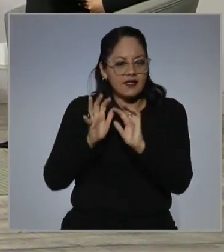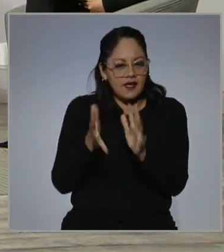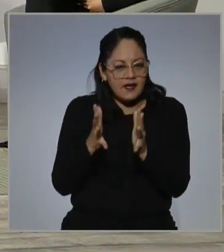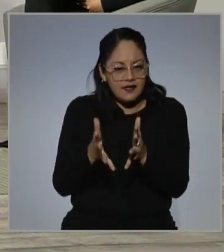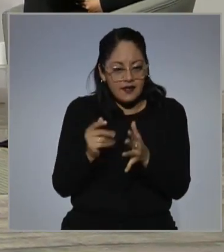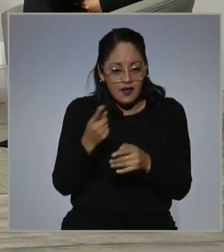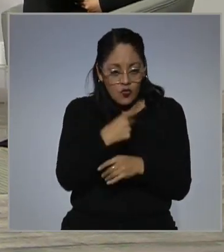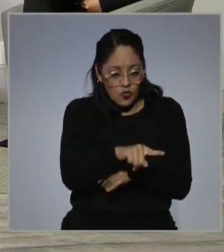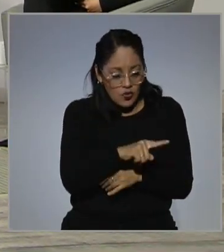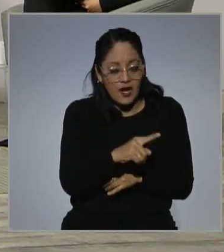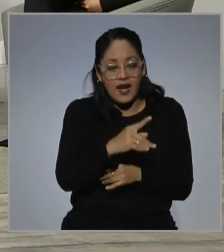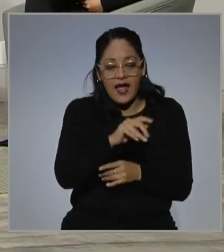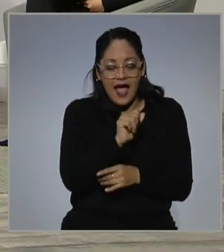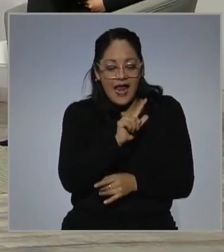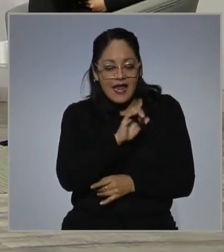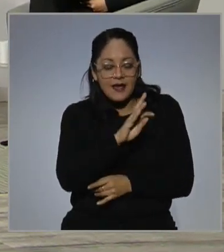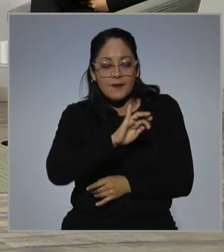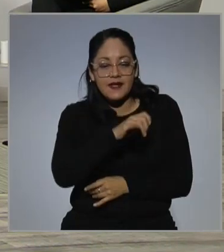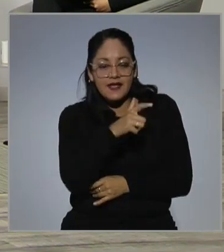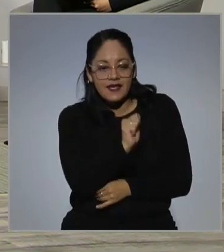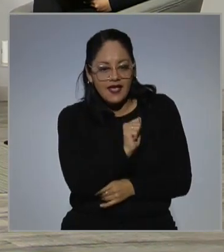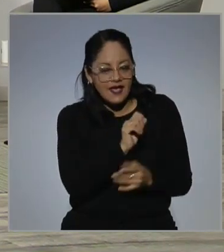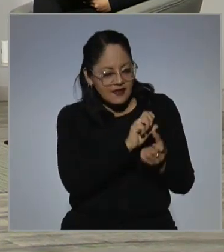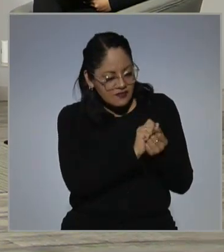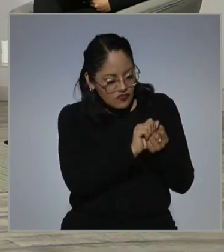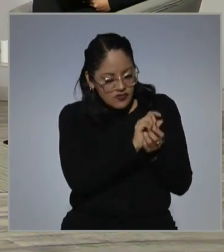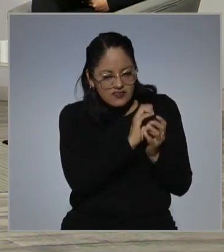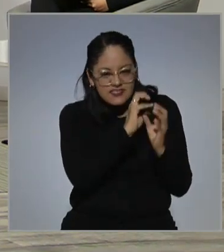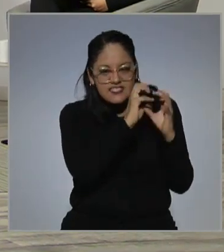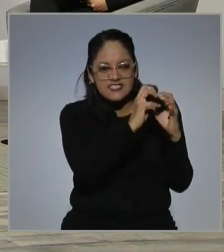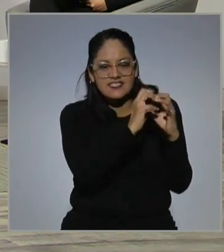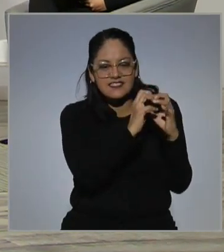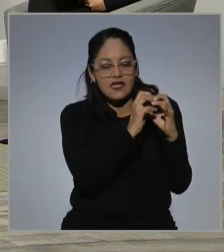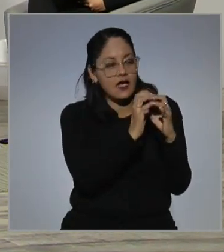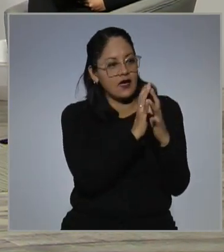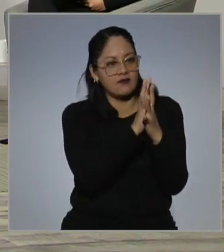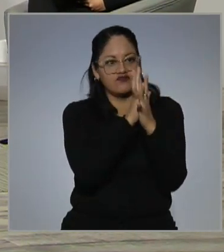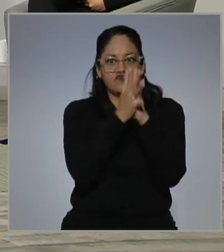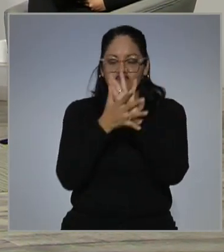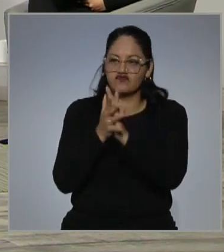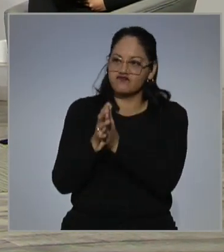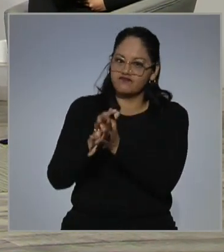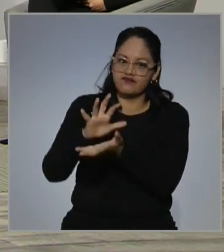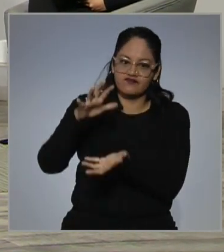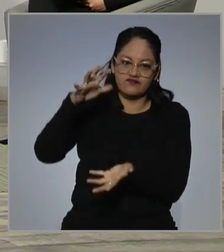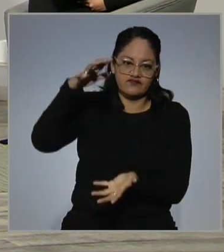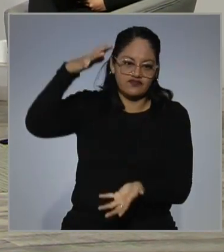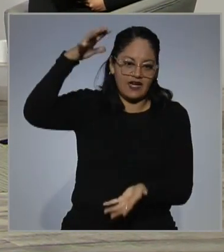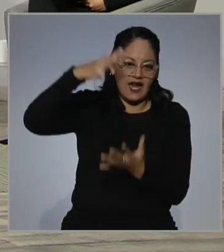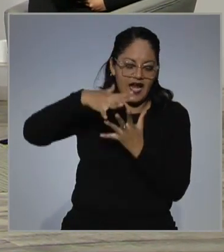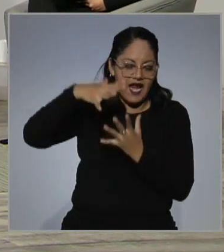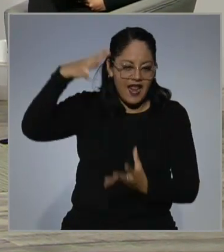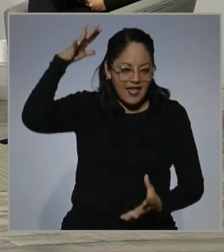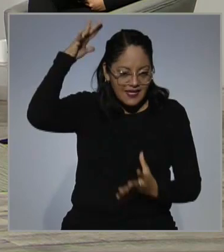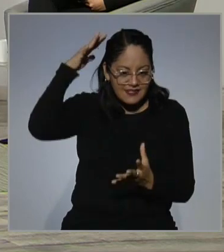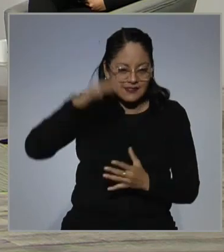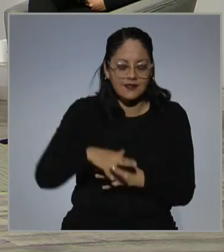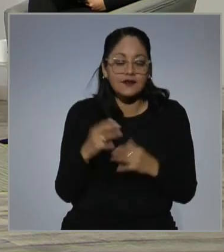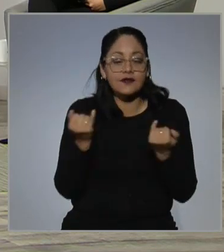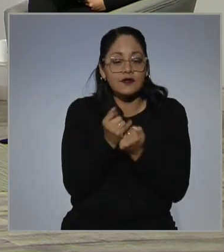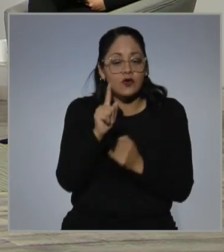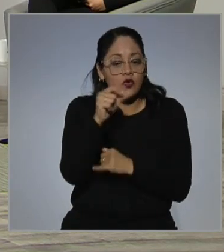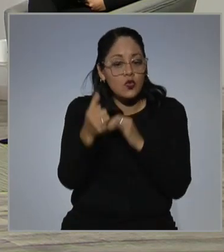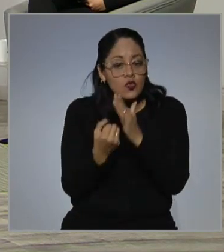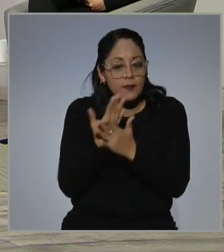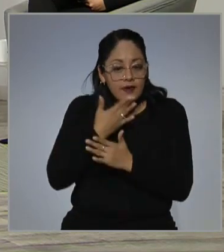un alebrije o una pequeña calaquita de 20 centímetros a hacer producciones monumentales, a tener ya una